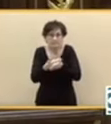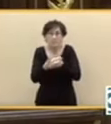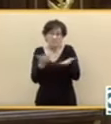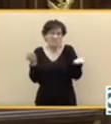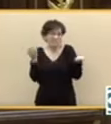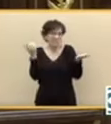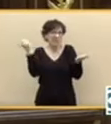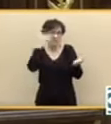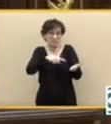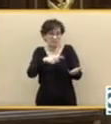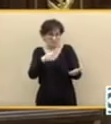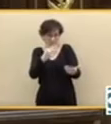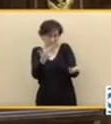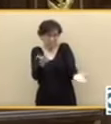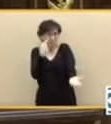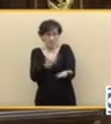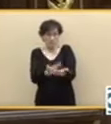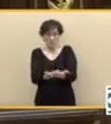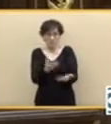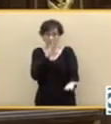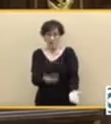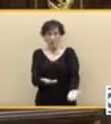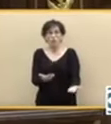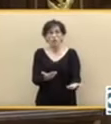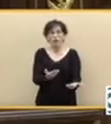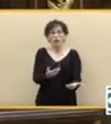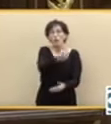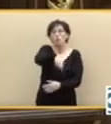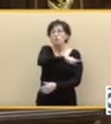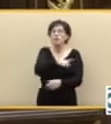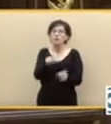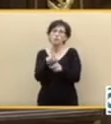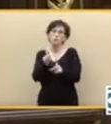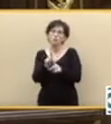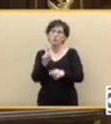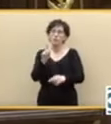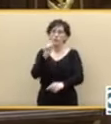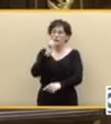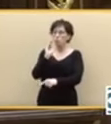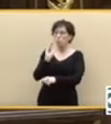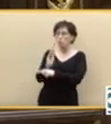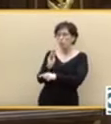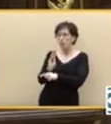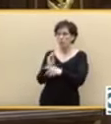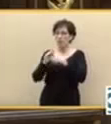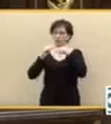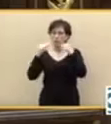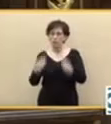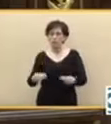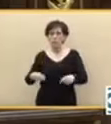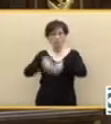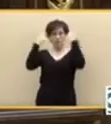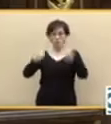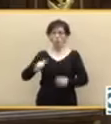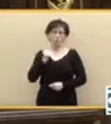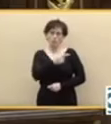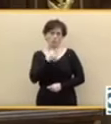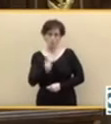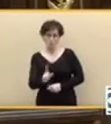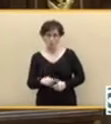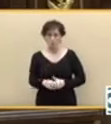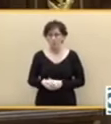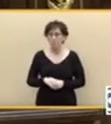demostrar, no les gusta que la prudencia desbarate las oportunidades. Da la impresión de que el señor Sánchez,